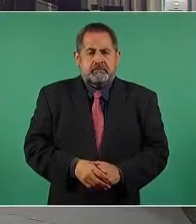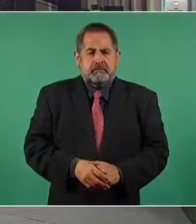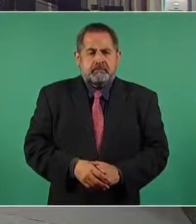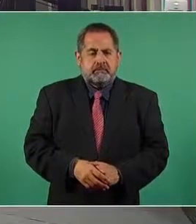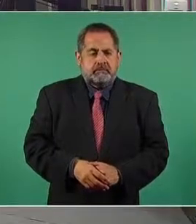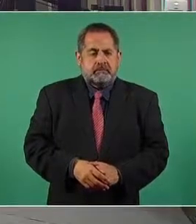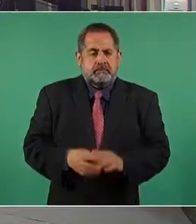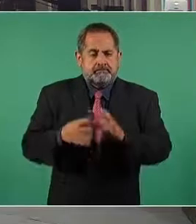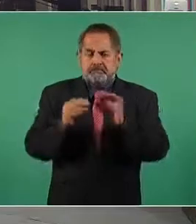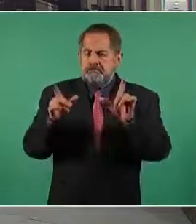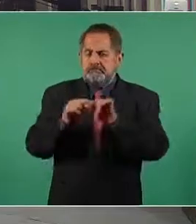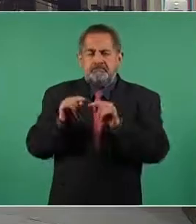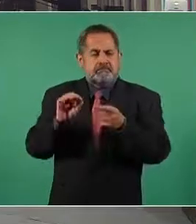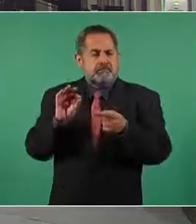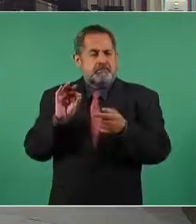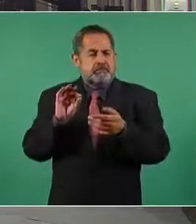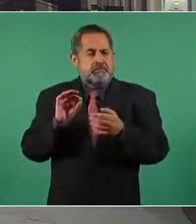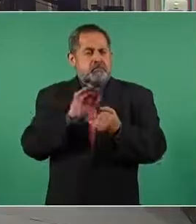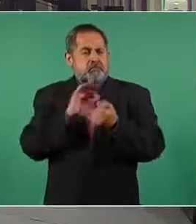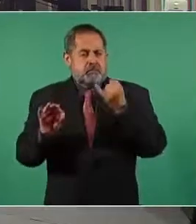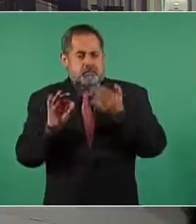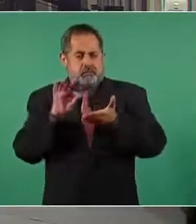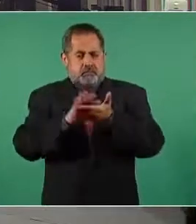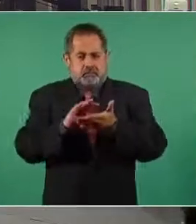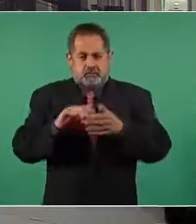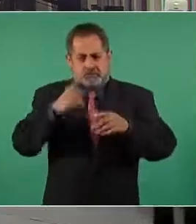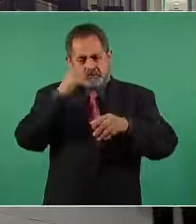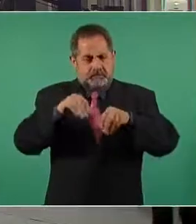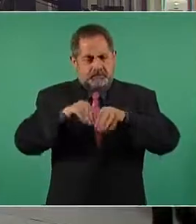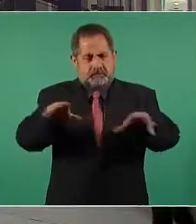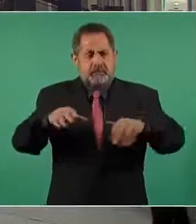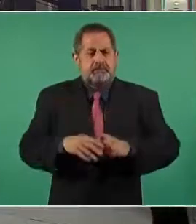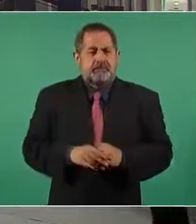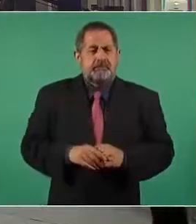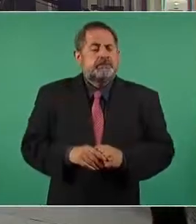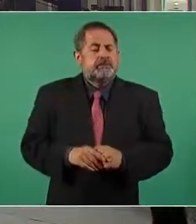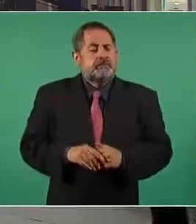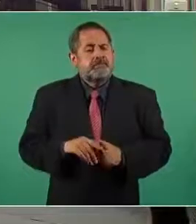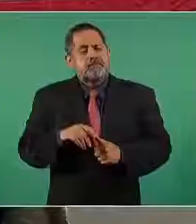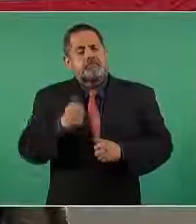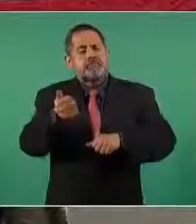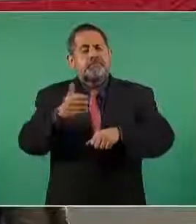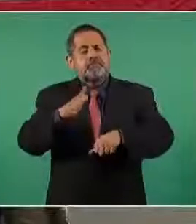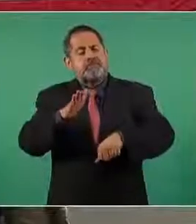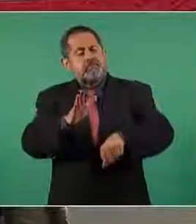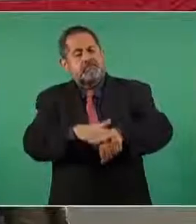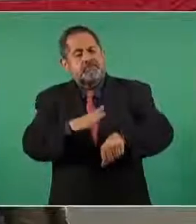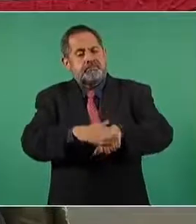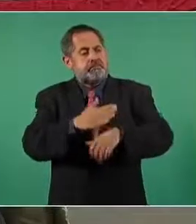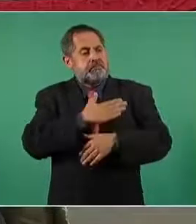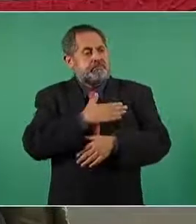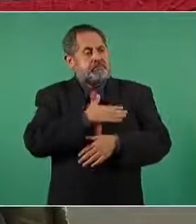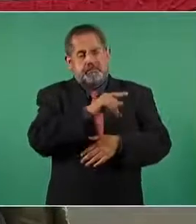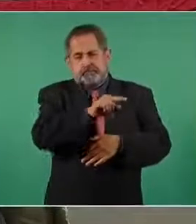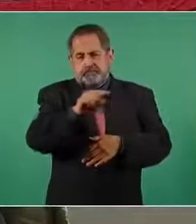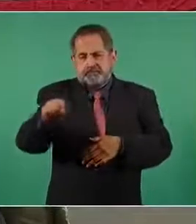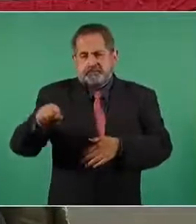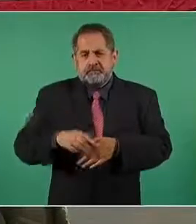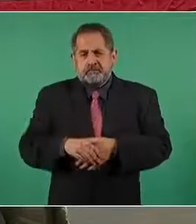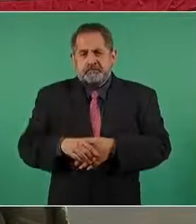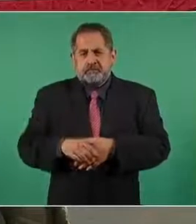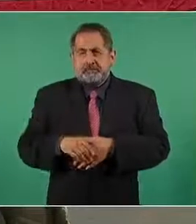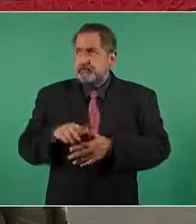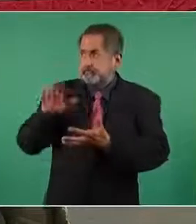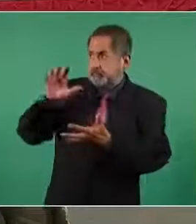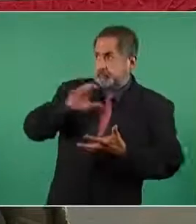Solo para concluir con el informe, un llamado a los distribuidores